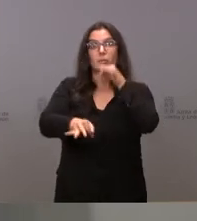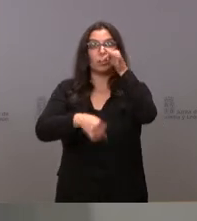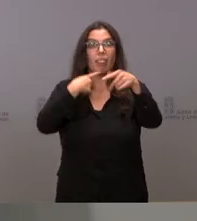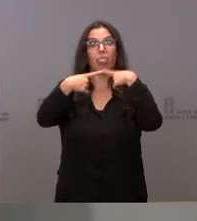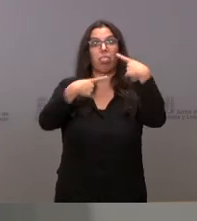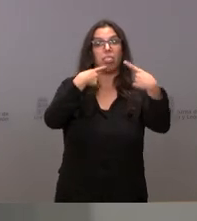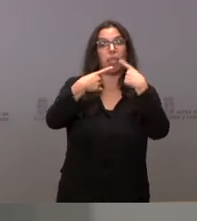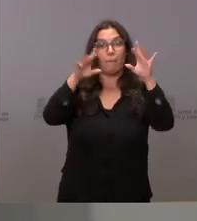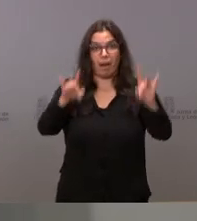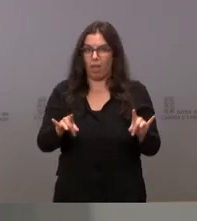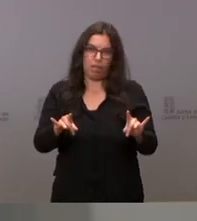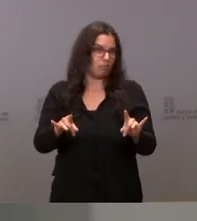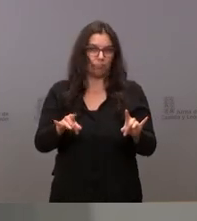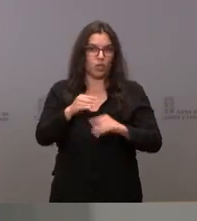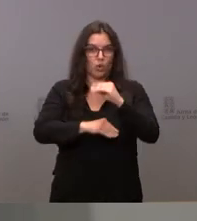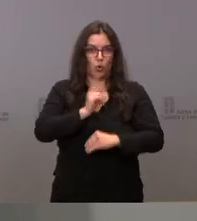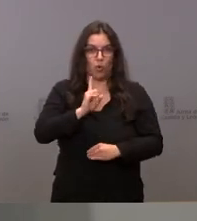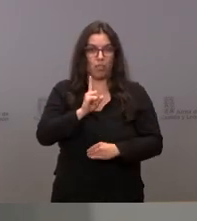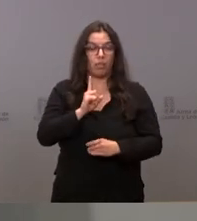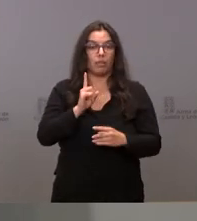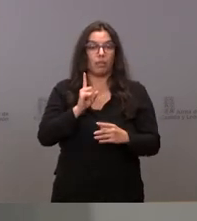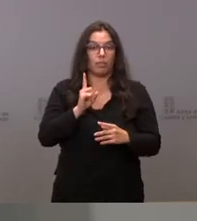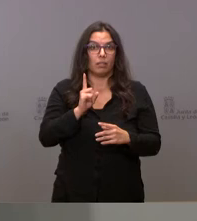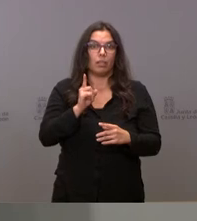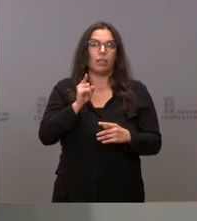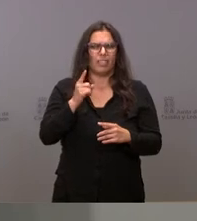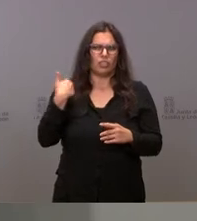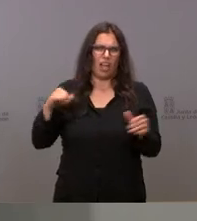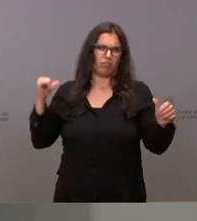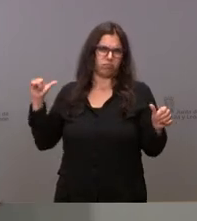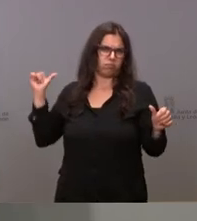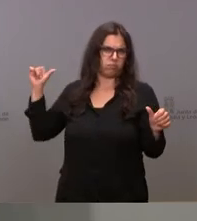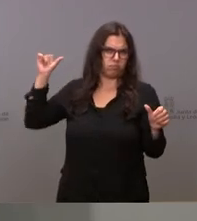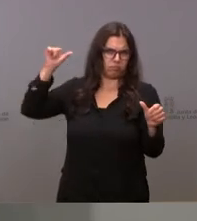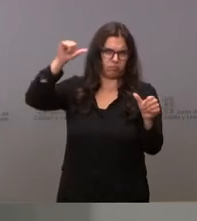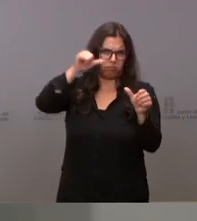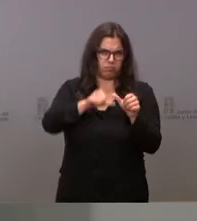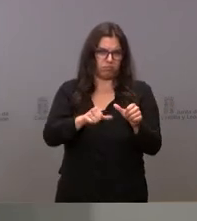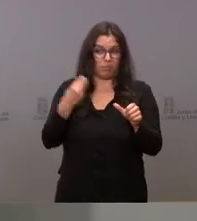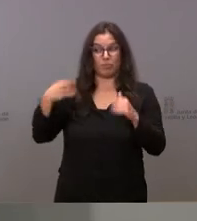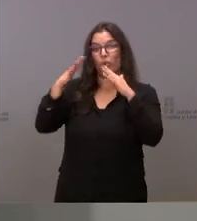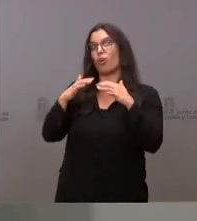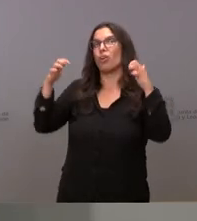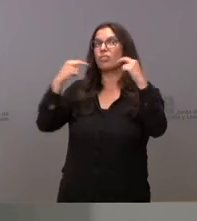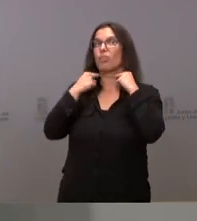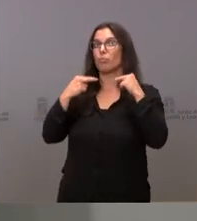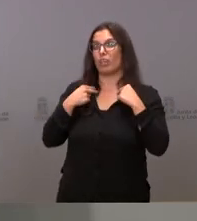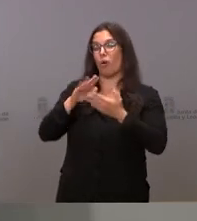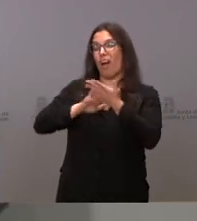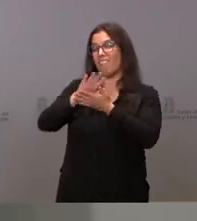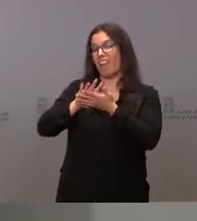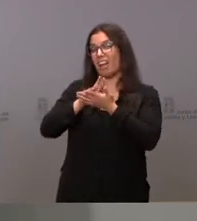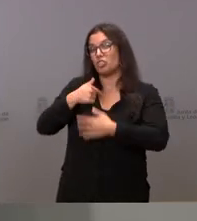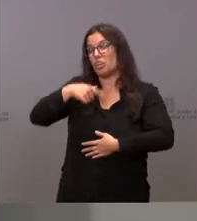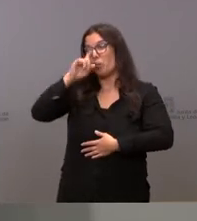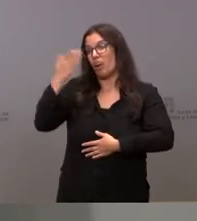y luego no cumplirlas, insisto que esto lleva arrastrándose por el Congreso de los Diputados desde 2015, al menos, que yo